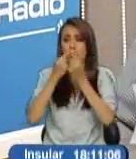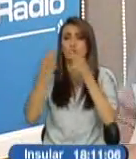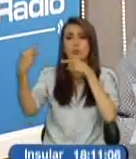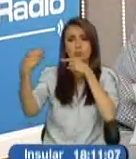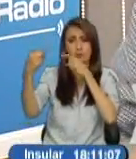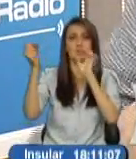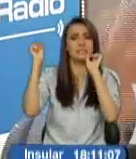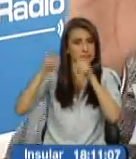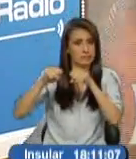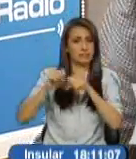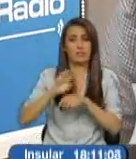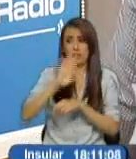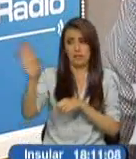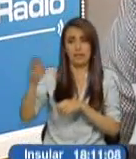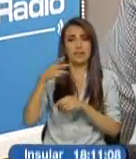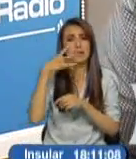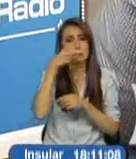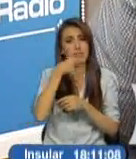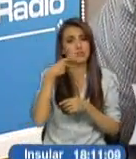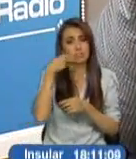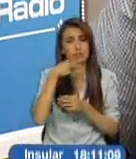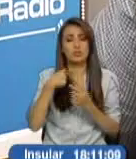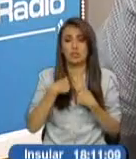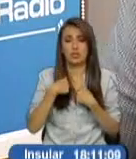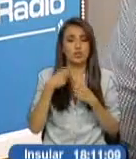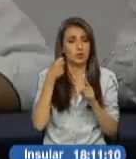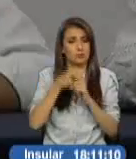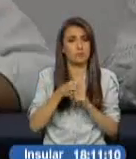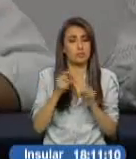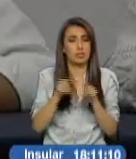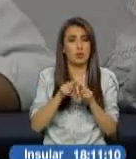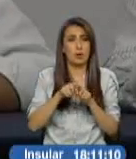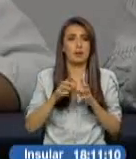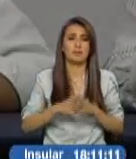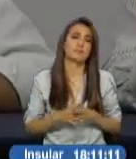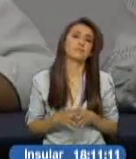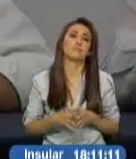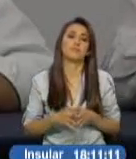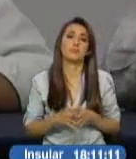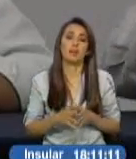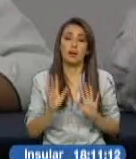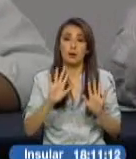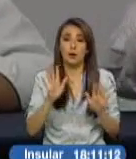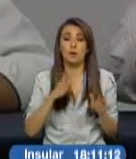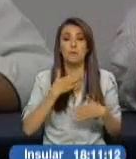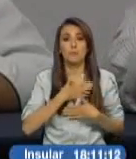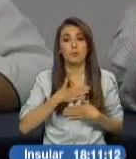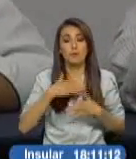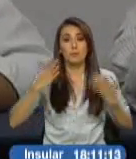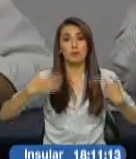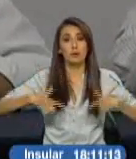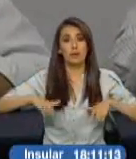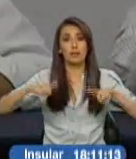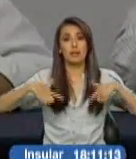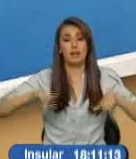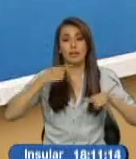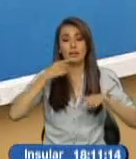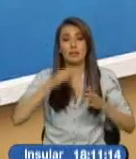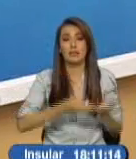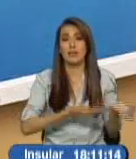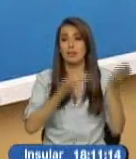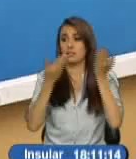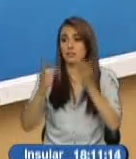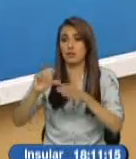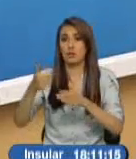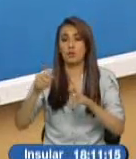peleando, pues no por culpa mía, sino porque los opositores nos atacan y yo voy a responder. Pidió no malinterpretar el hecho de que el jefe de Estado le haya encargado